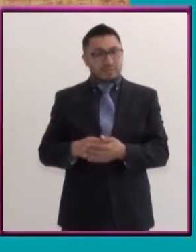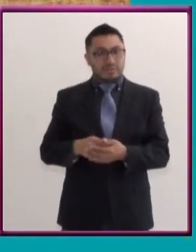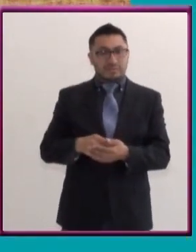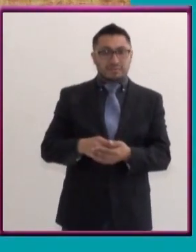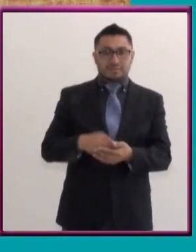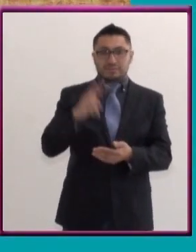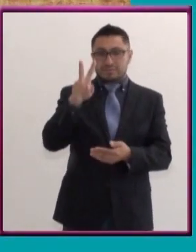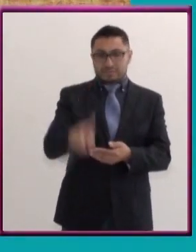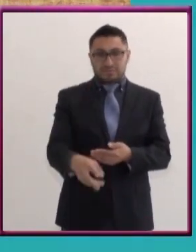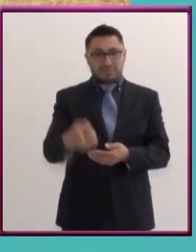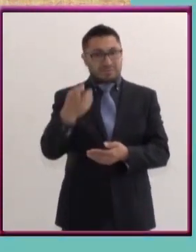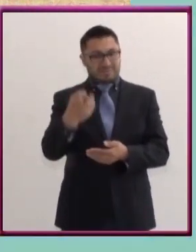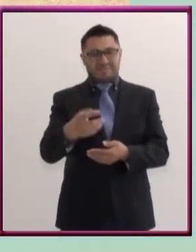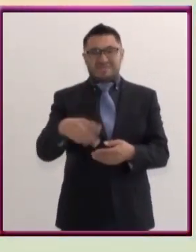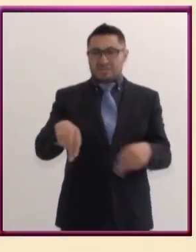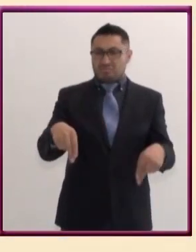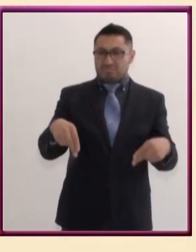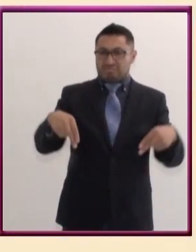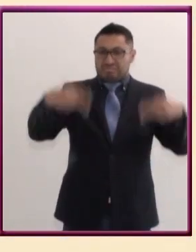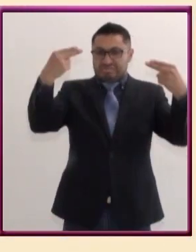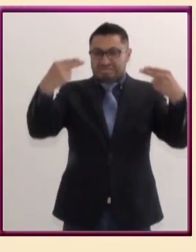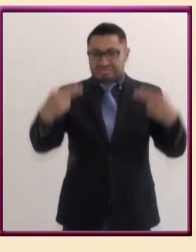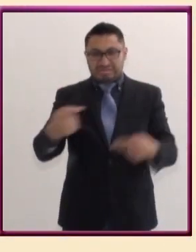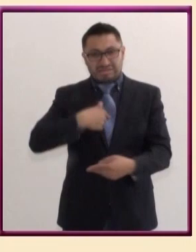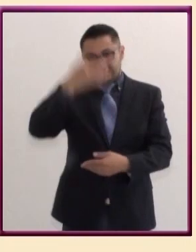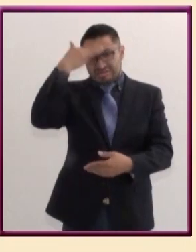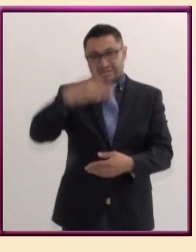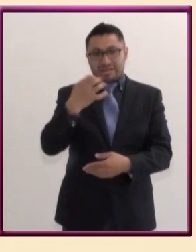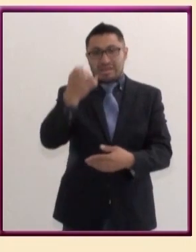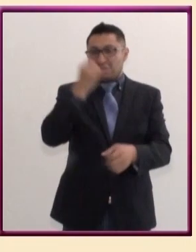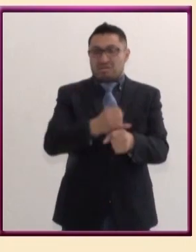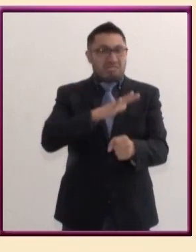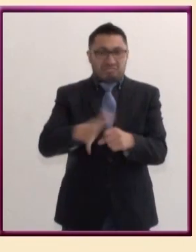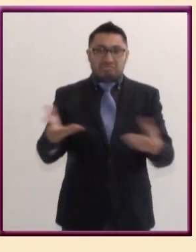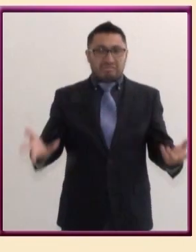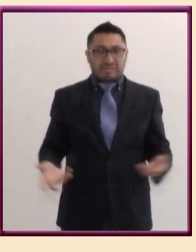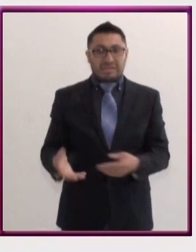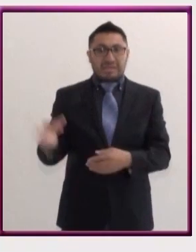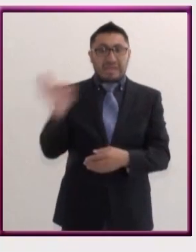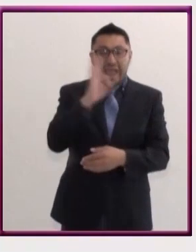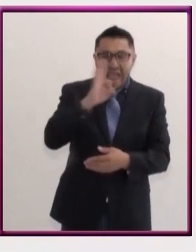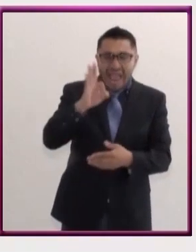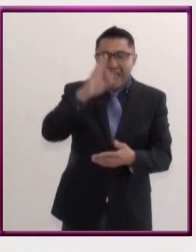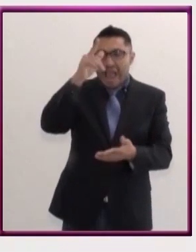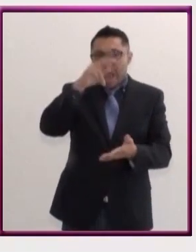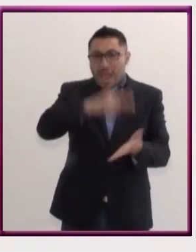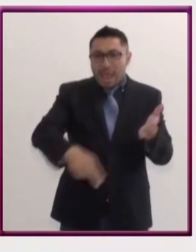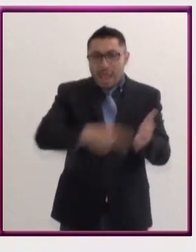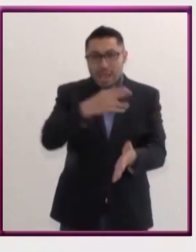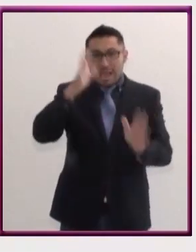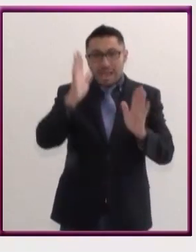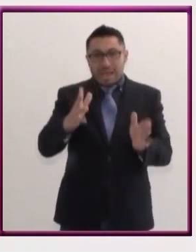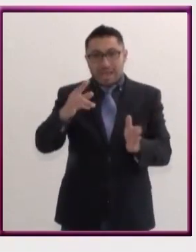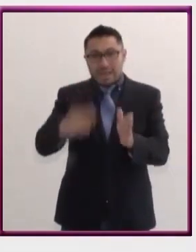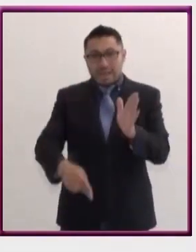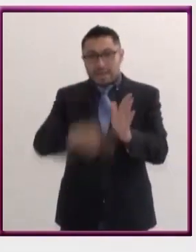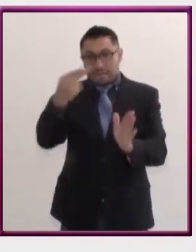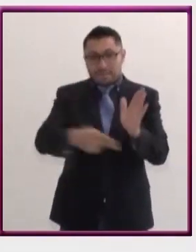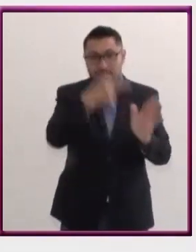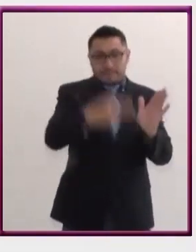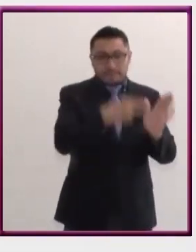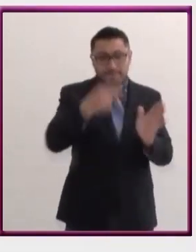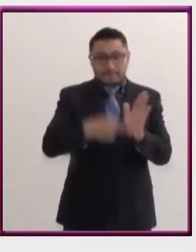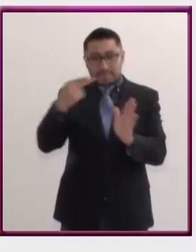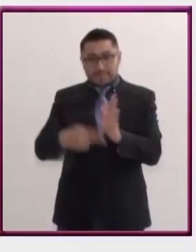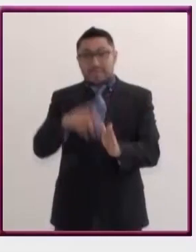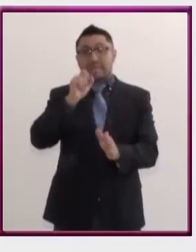3.2. ¿Puedes creerlo? ¿Qué? ¿Eso es una broma? Hasta yo sé que eso es imposible. Casi se aprueba. Ya habían pasado varios